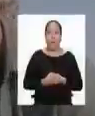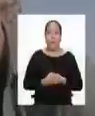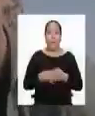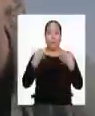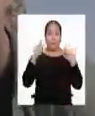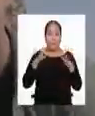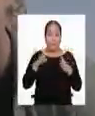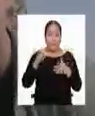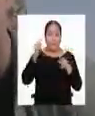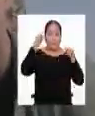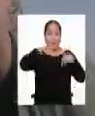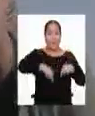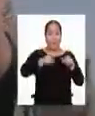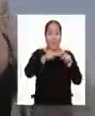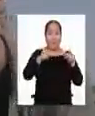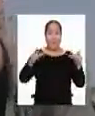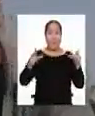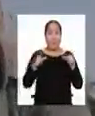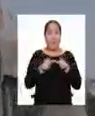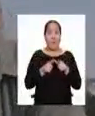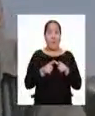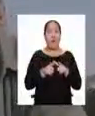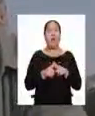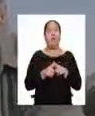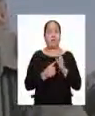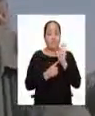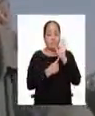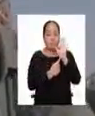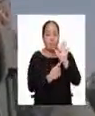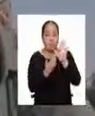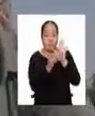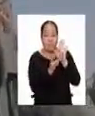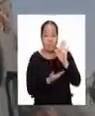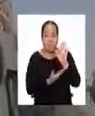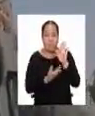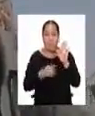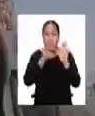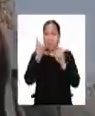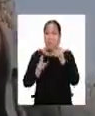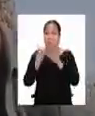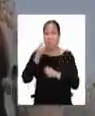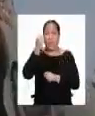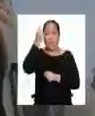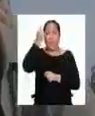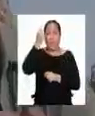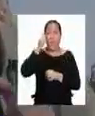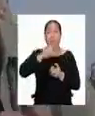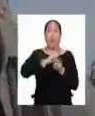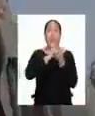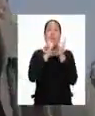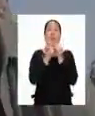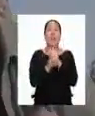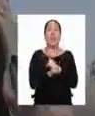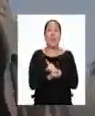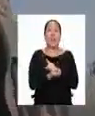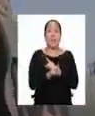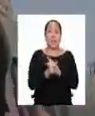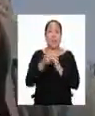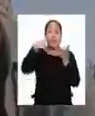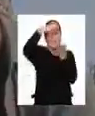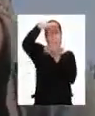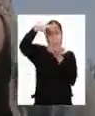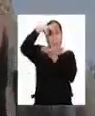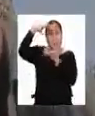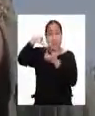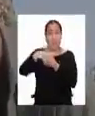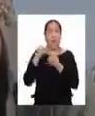Estamos en el Parque Voces por el Clima. Este es un lugar dedicado a concientizar a las personas sobre el cambio climático y sus efectos en el ecosistema. Pero además